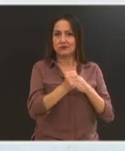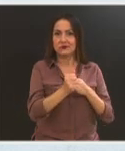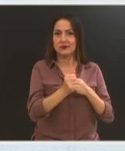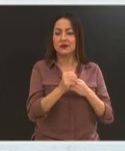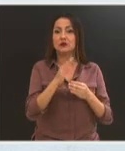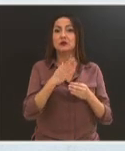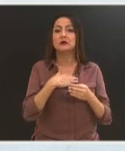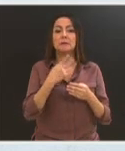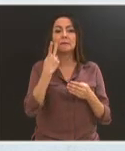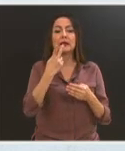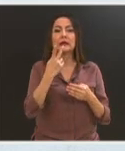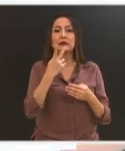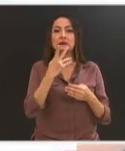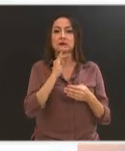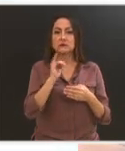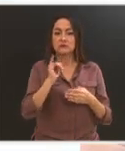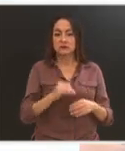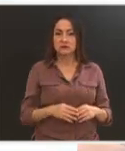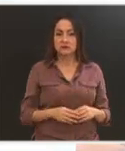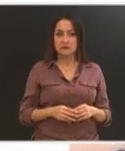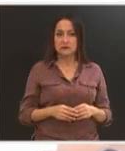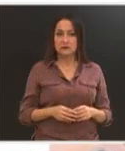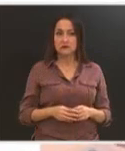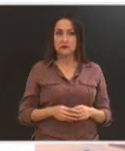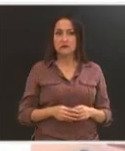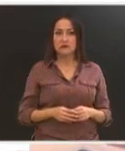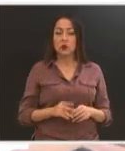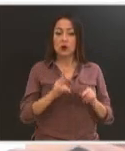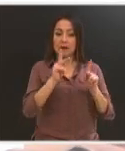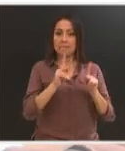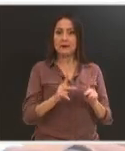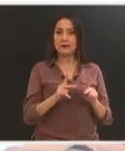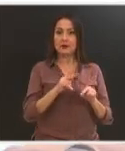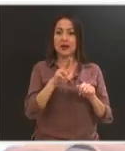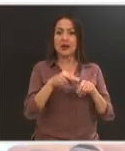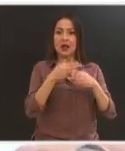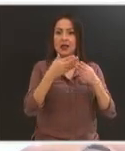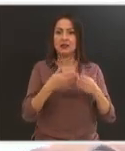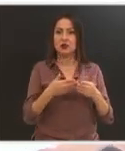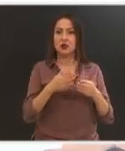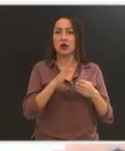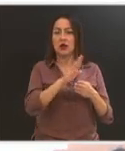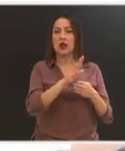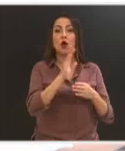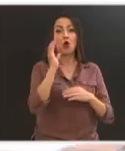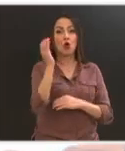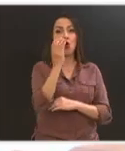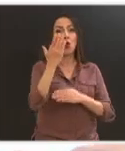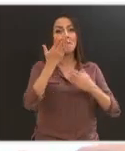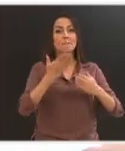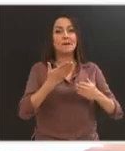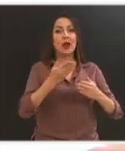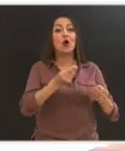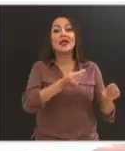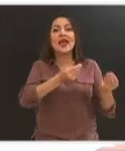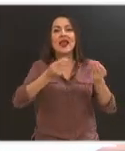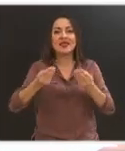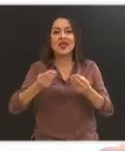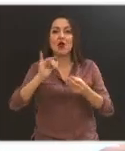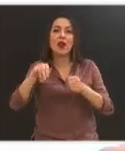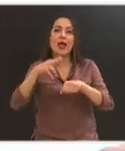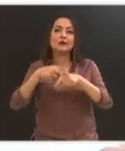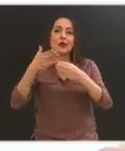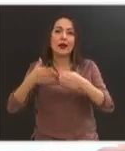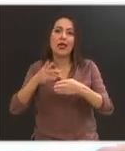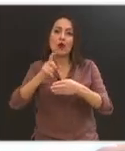importante hacer ver que se trata también de una persona de nacionalidad originalmente colombiana, que se nacionalizó costarricense,